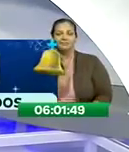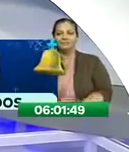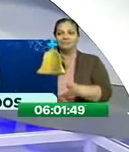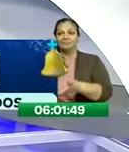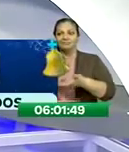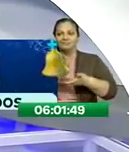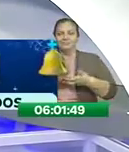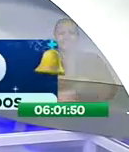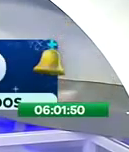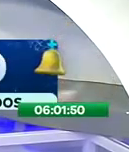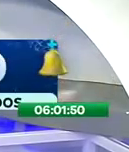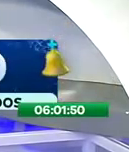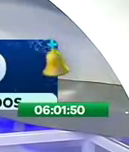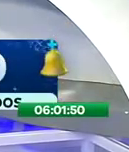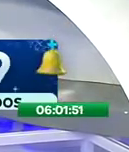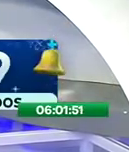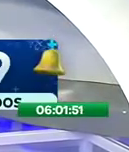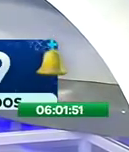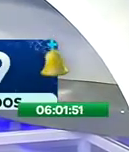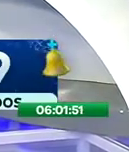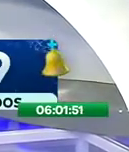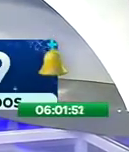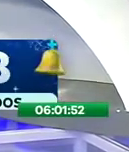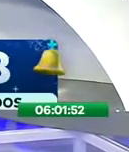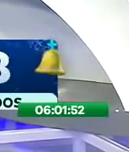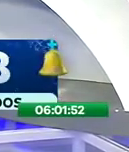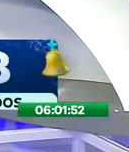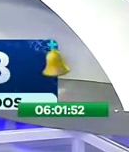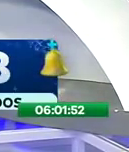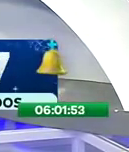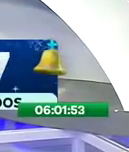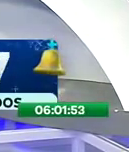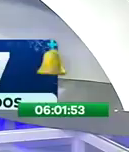¡Vamos! ¡Aquí hay unos pavos! ¡Escúchame bien, oreja maldita!